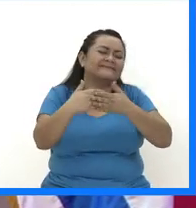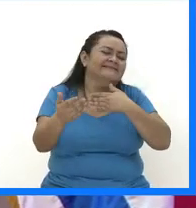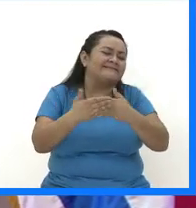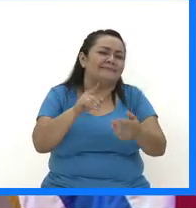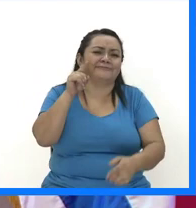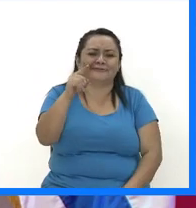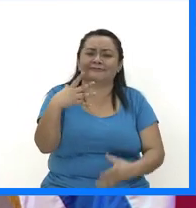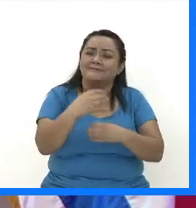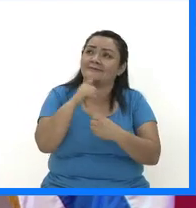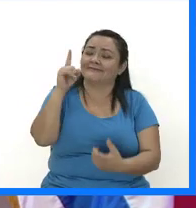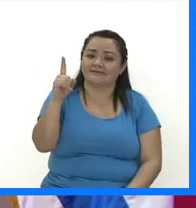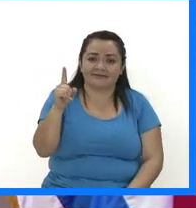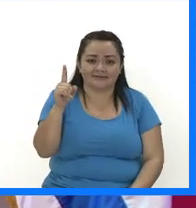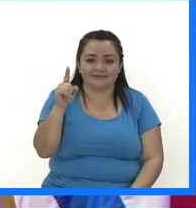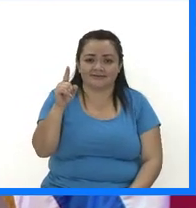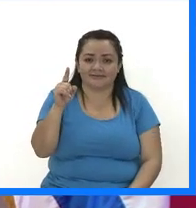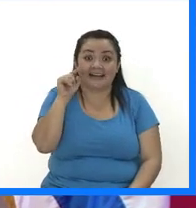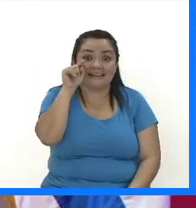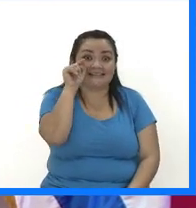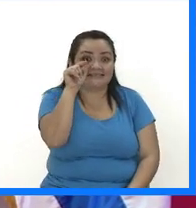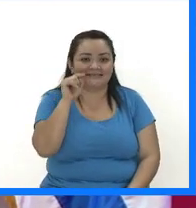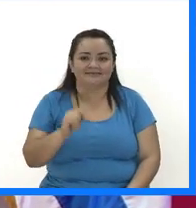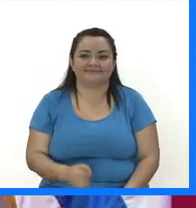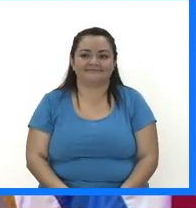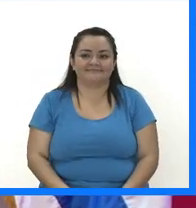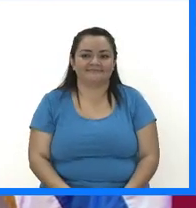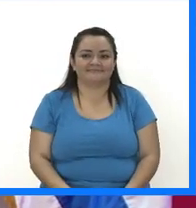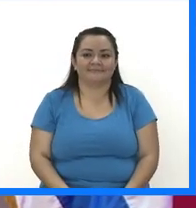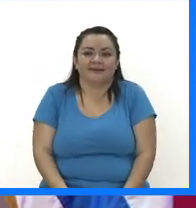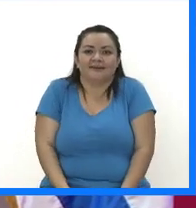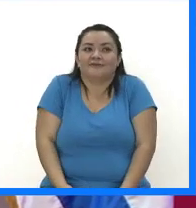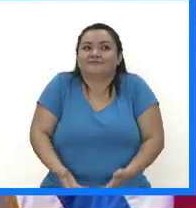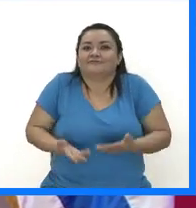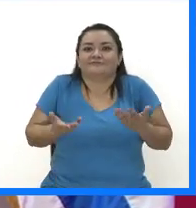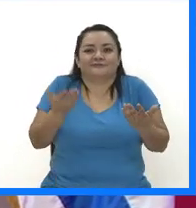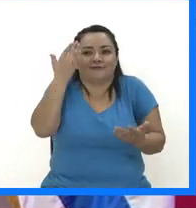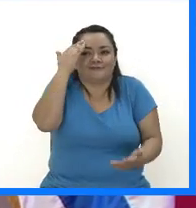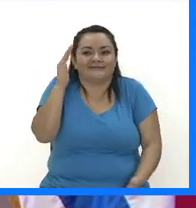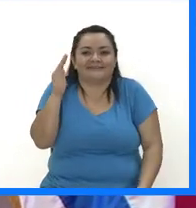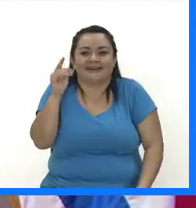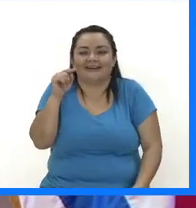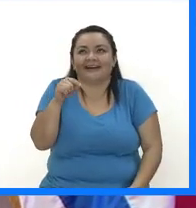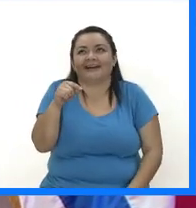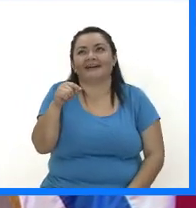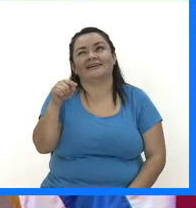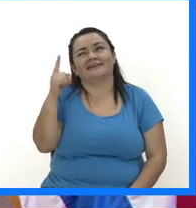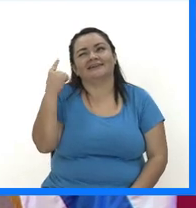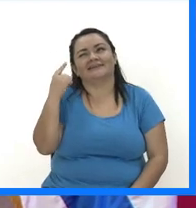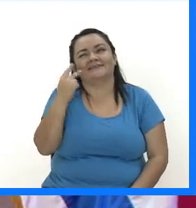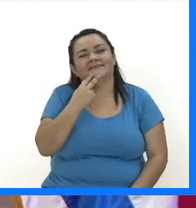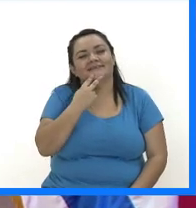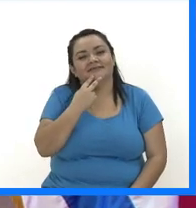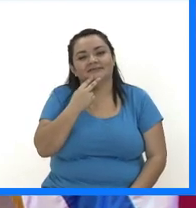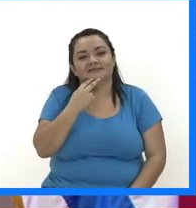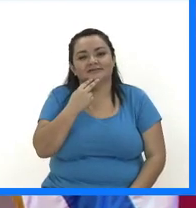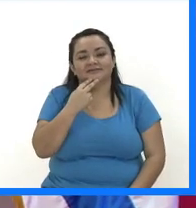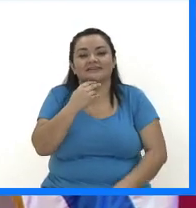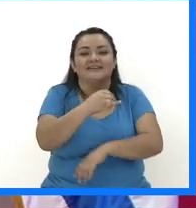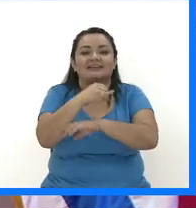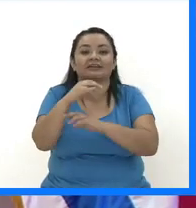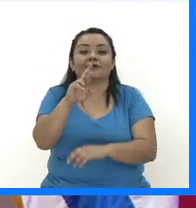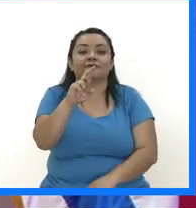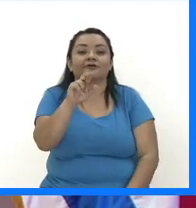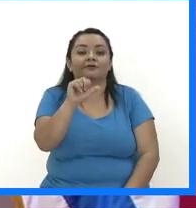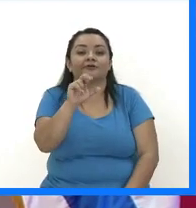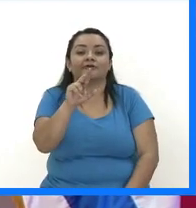lo mismo te digo a ti el día de hoy yo no sé cuando estamos con el dinero raúl ramírez el día viernes sentados en la oficina no